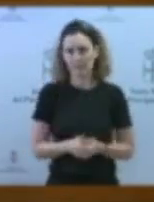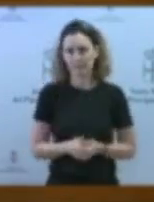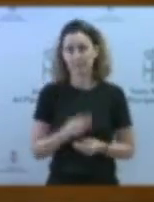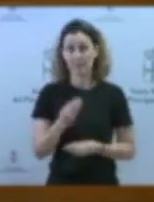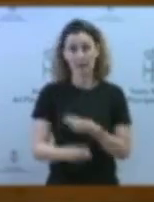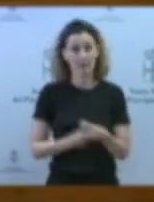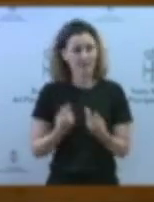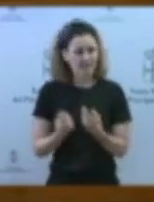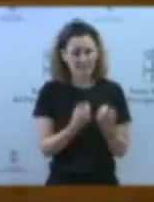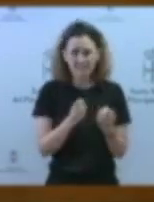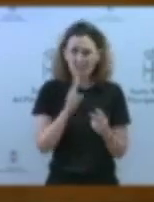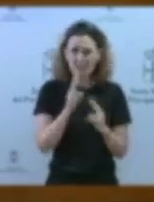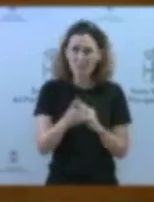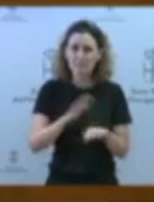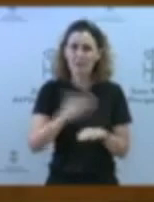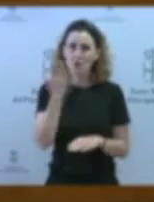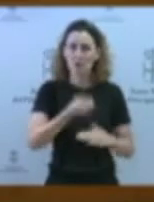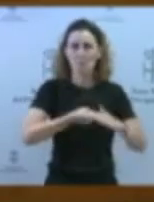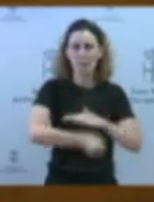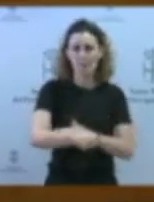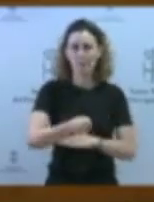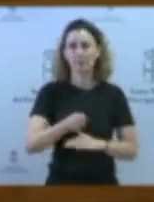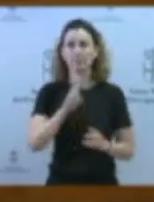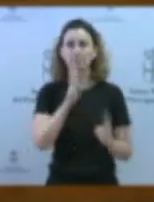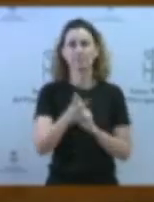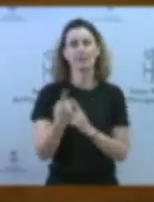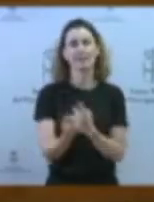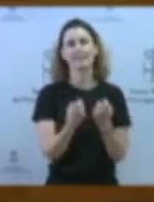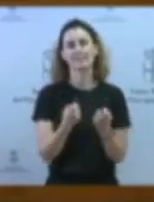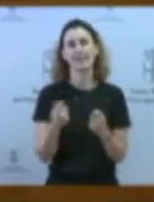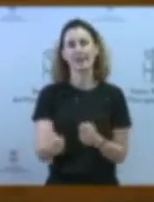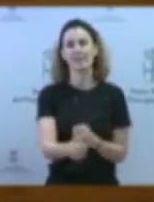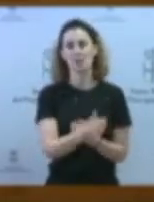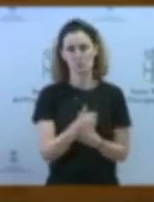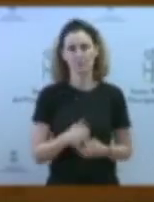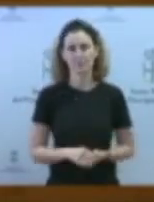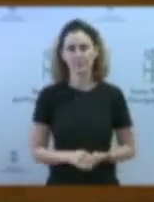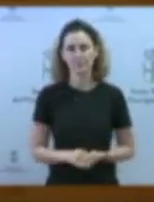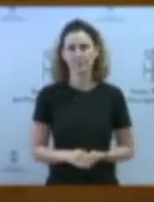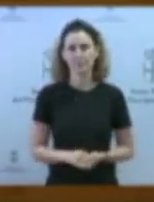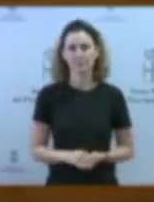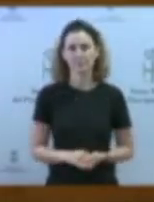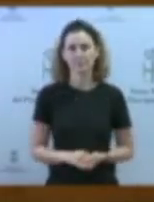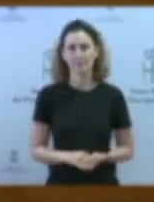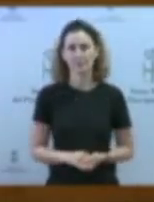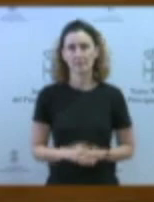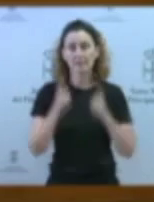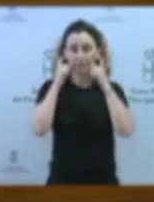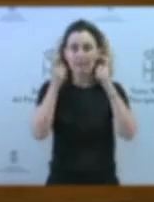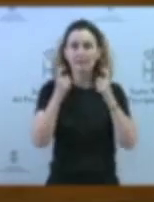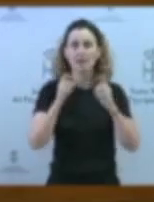alumnado respondiendo a las necesidades de cada alumno y alumna. Integrar en las acciones educativas valores que fomenten relaciones